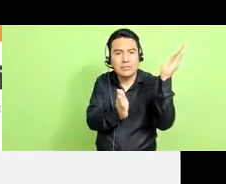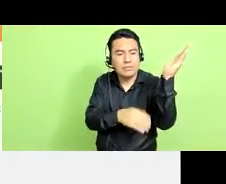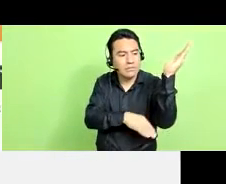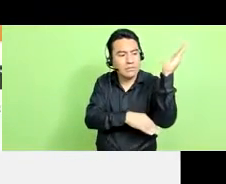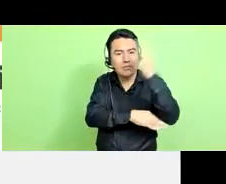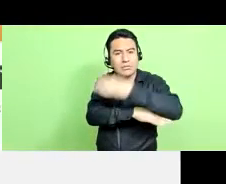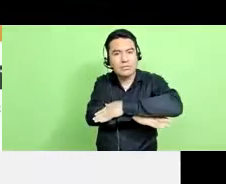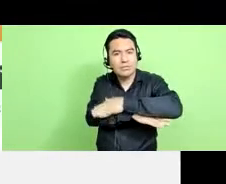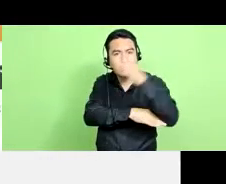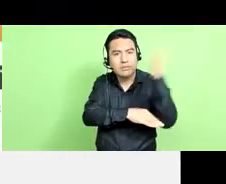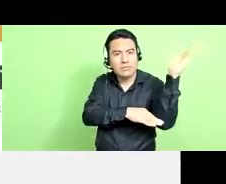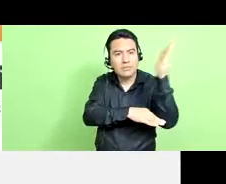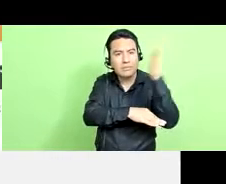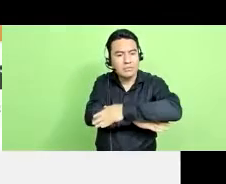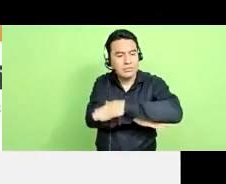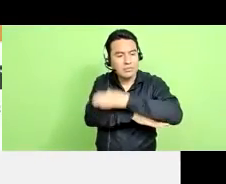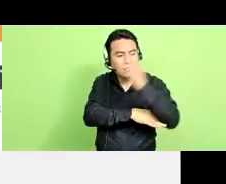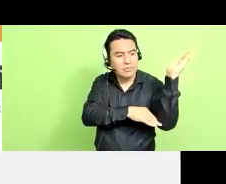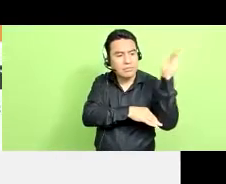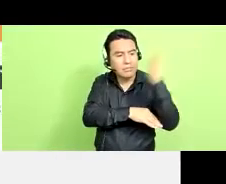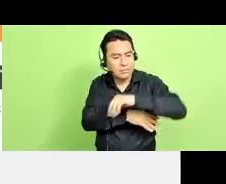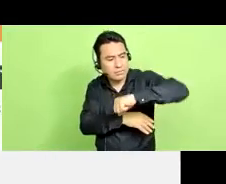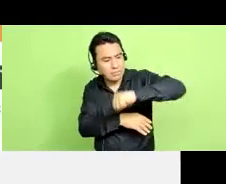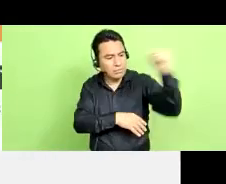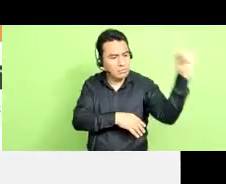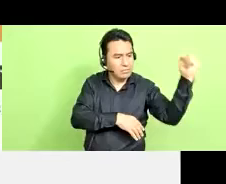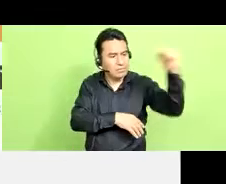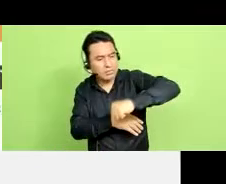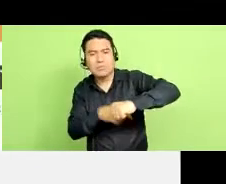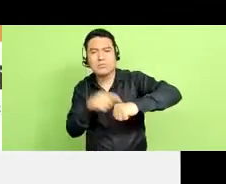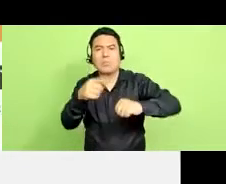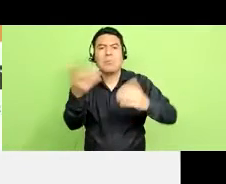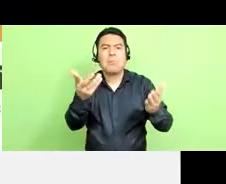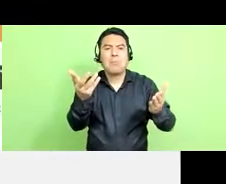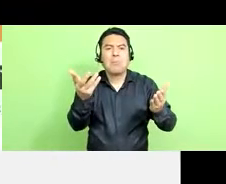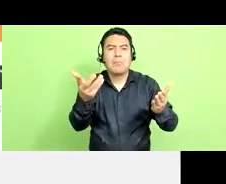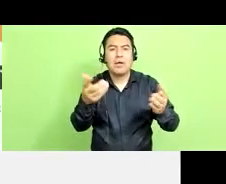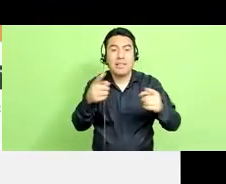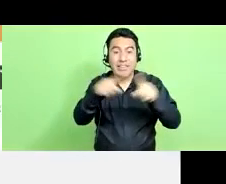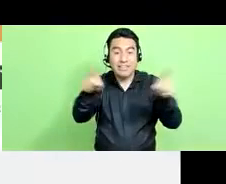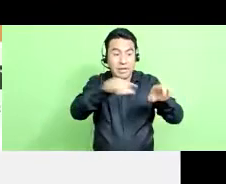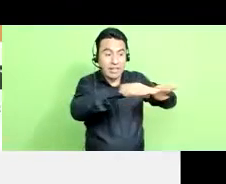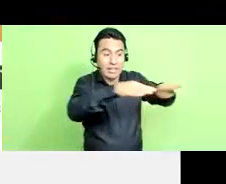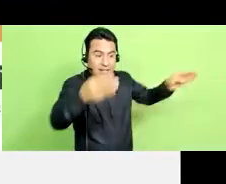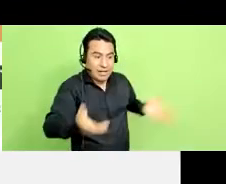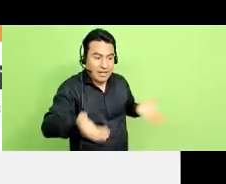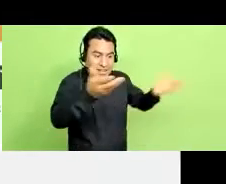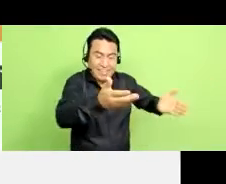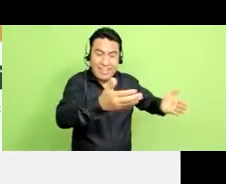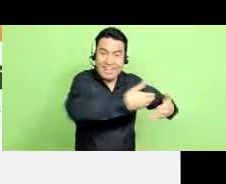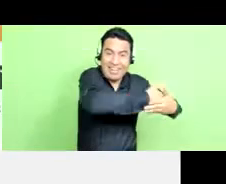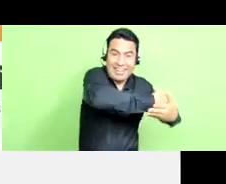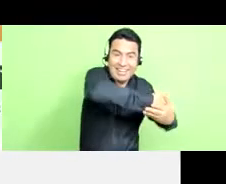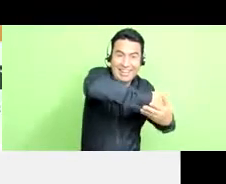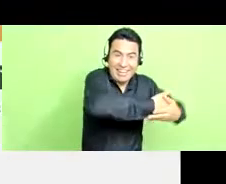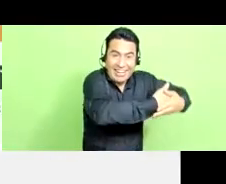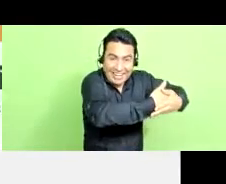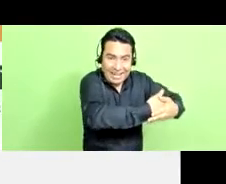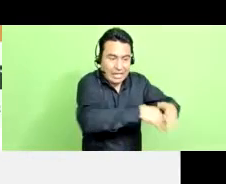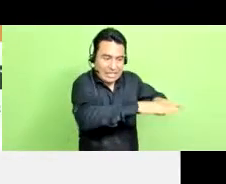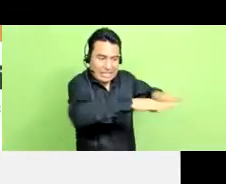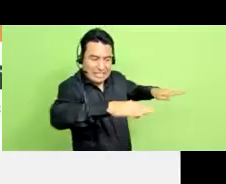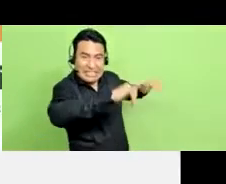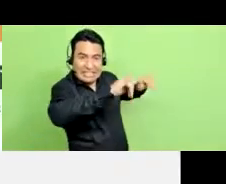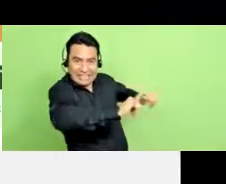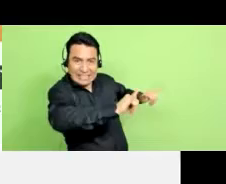propuesta porque sin semejante al cambiador de bebé está este asiento plegable va a permitir realizar algún